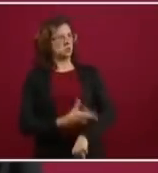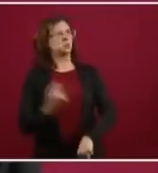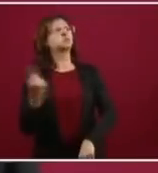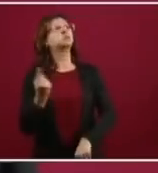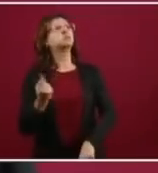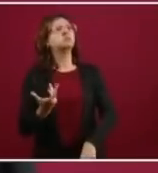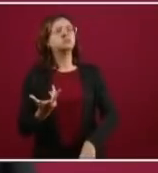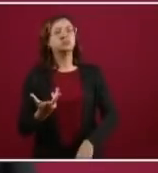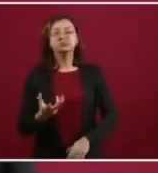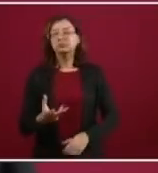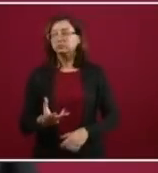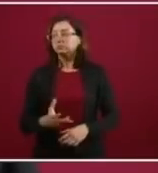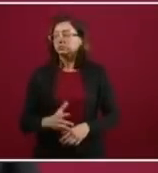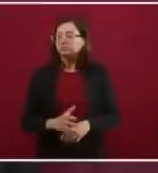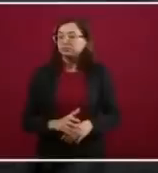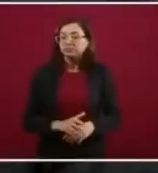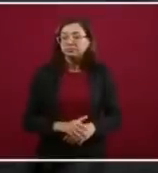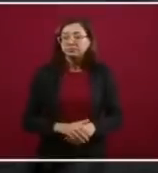preferencial.